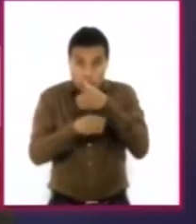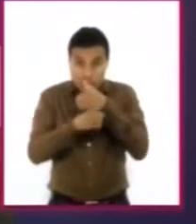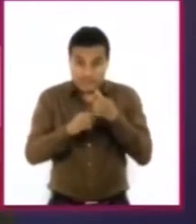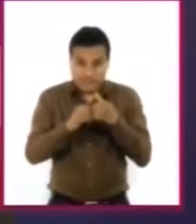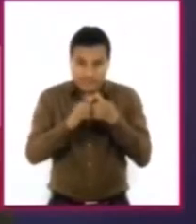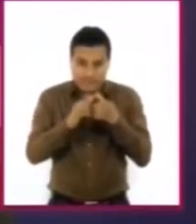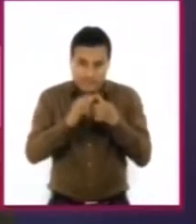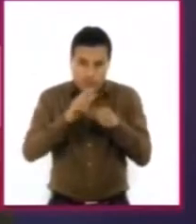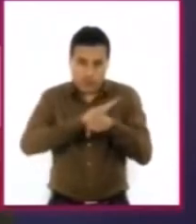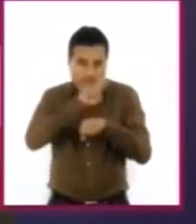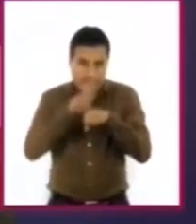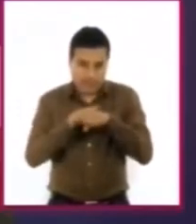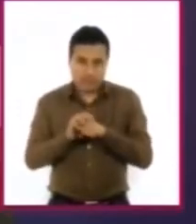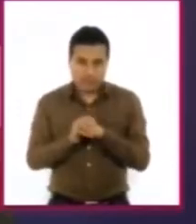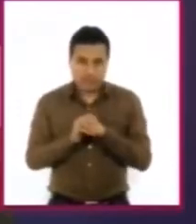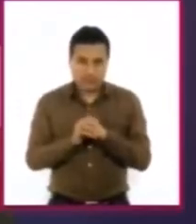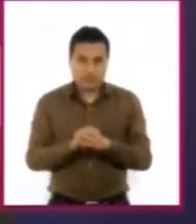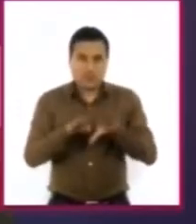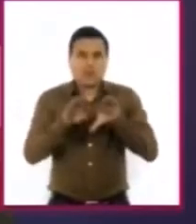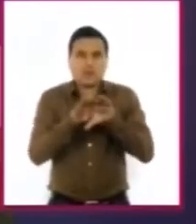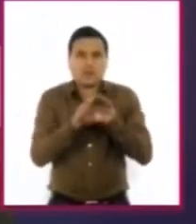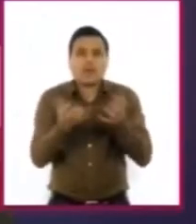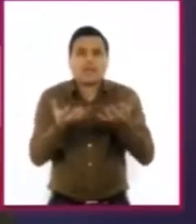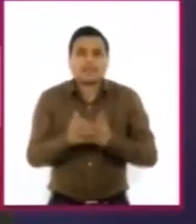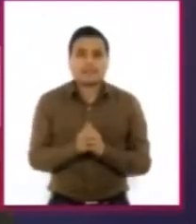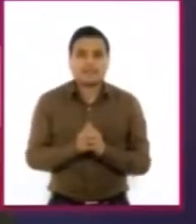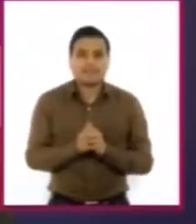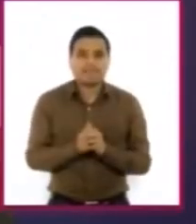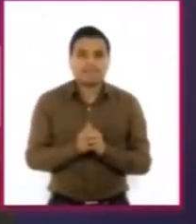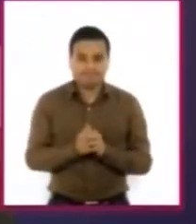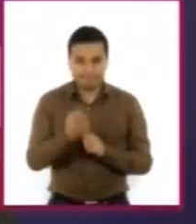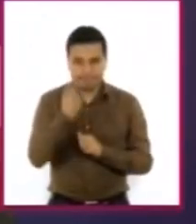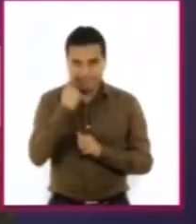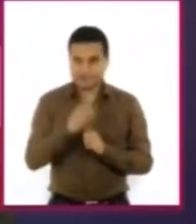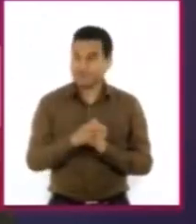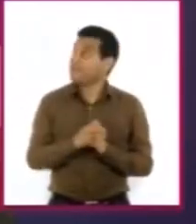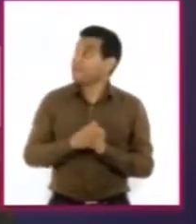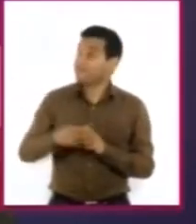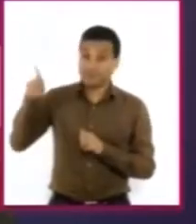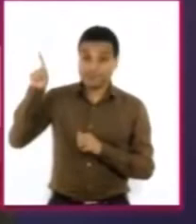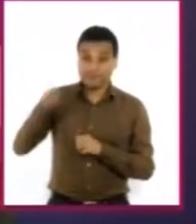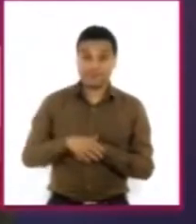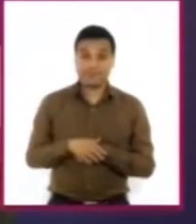se utiliza la fórmula correspondiente. Por ejemplo, este cubo,